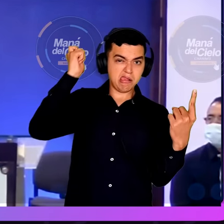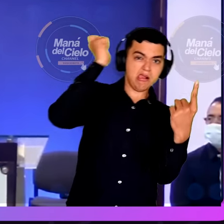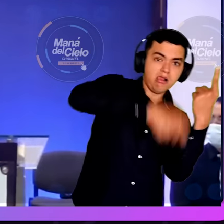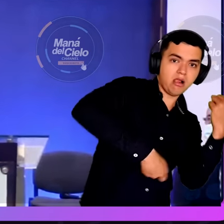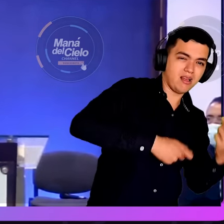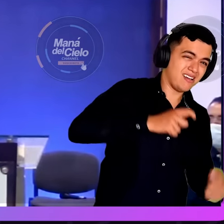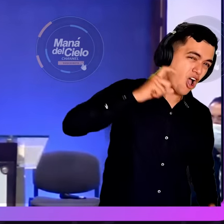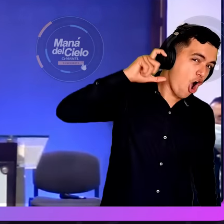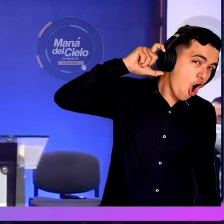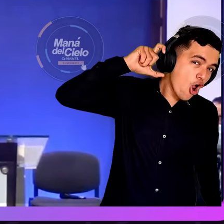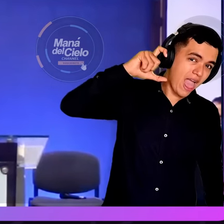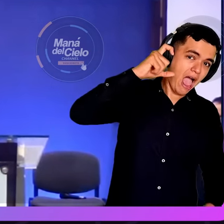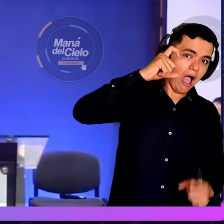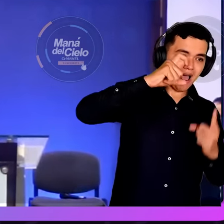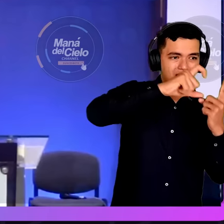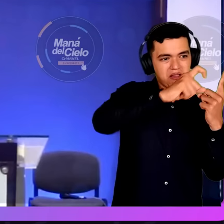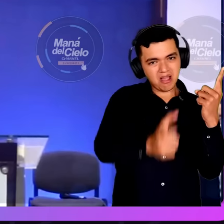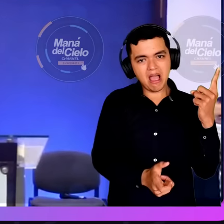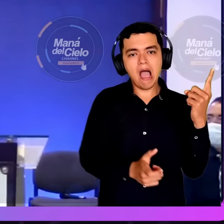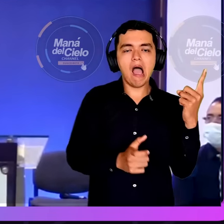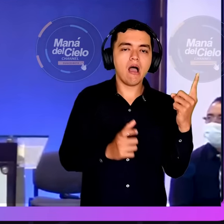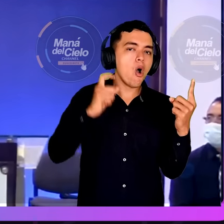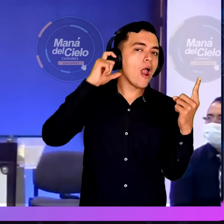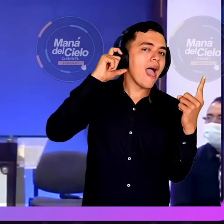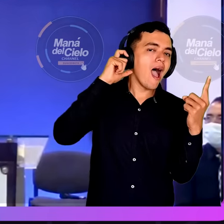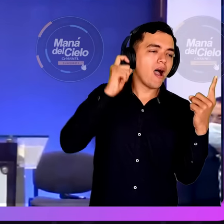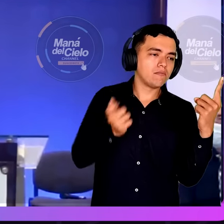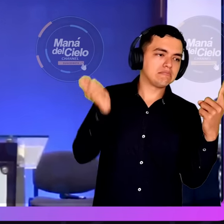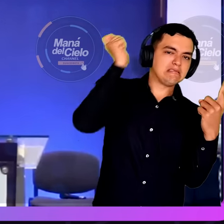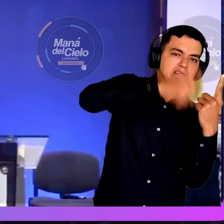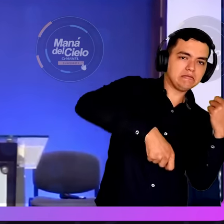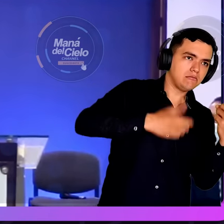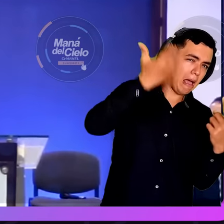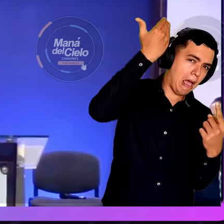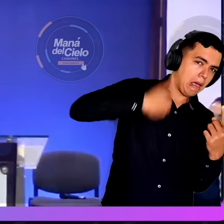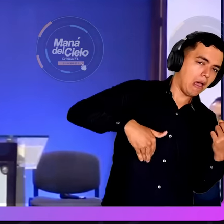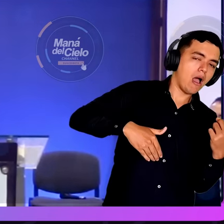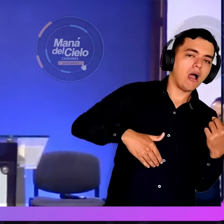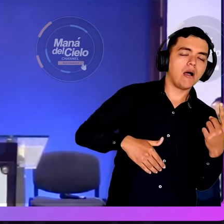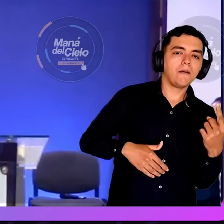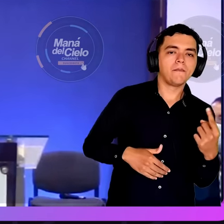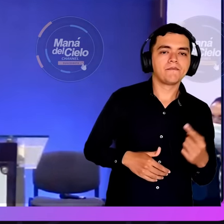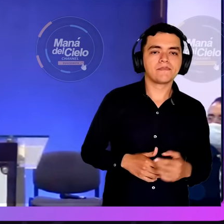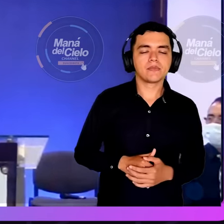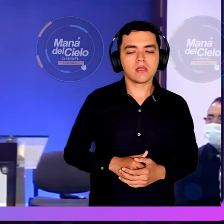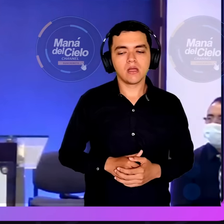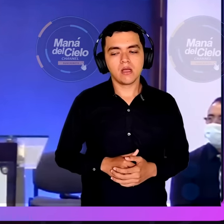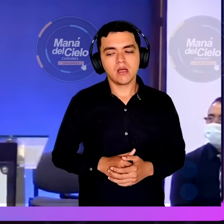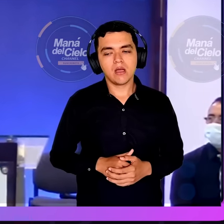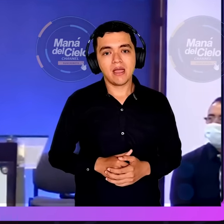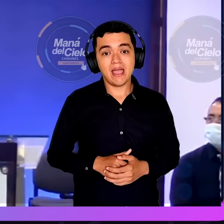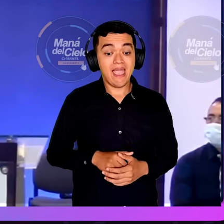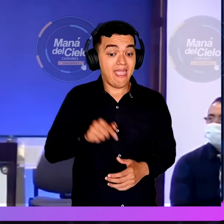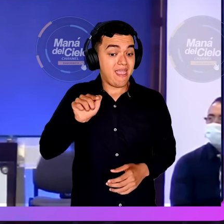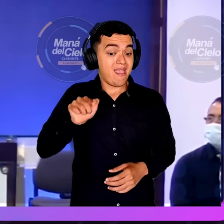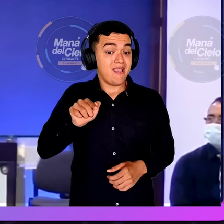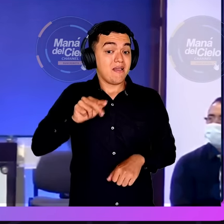Señor, a cortar oreja, vea, Señor, todo. Yo creo que Pedro le dijo, ay, Señor,